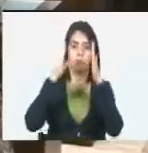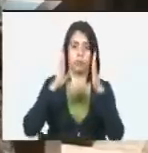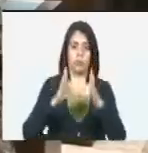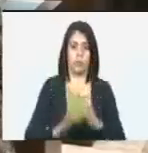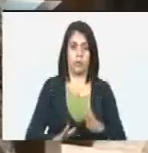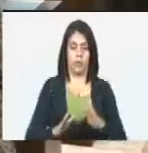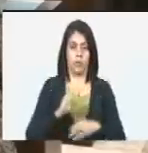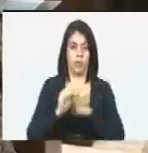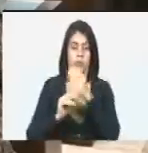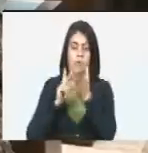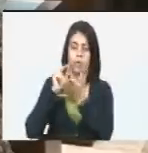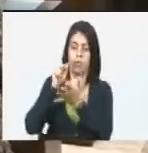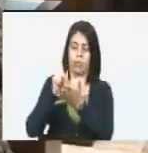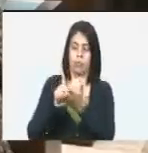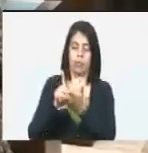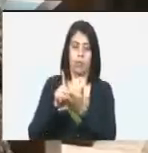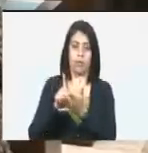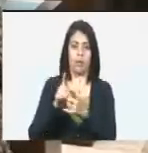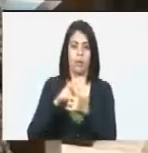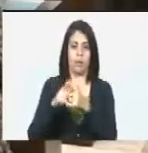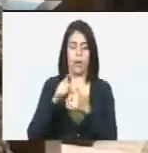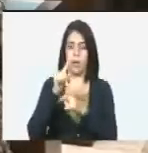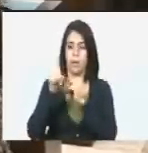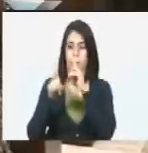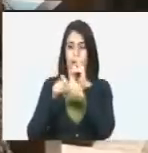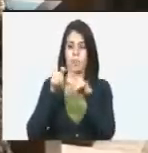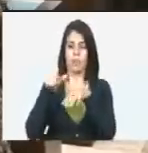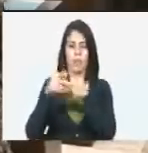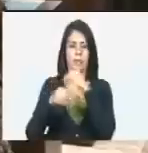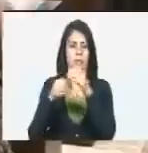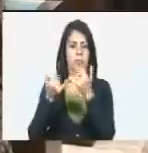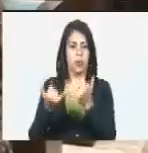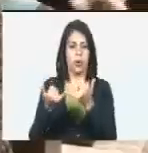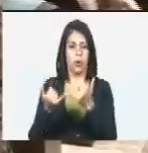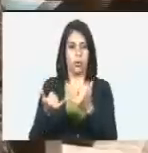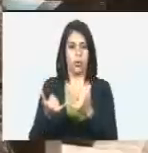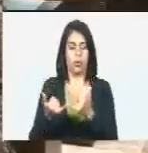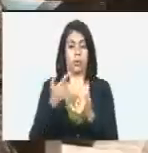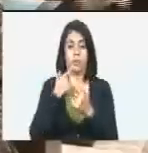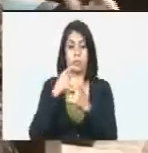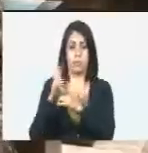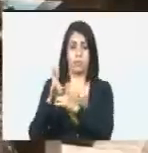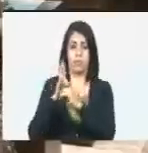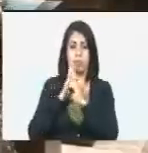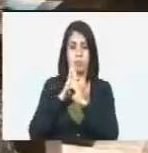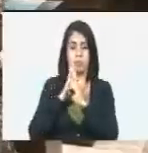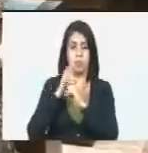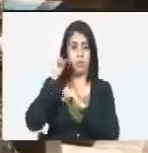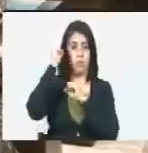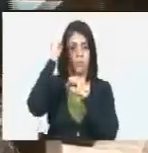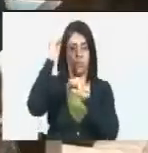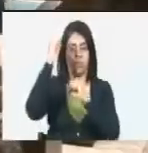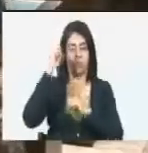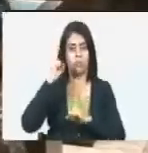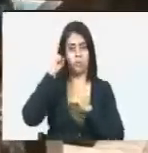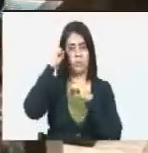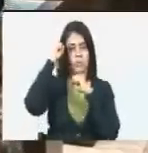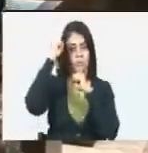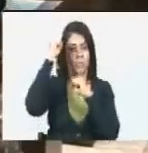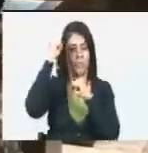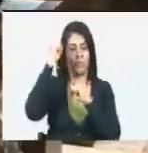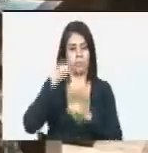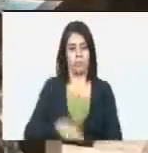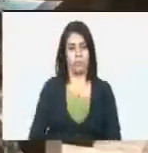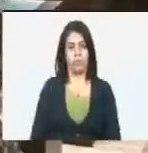le acerca a Mosquera y le pregunta, ¿y qué hacemos ahora? Y él le contesta, triunfar, triunfar, triunfar.